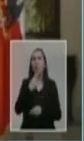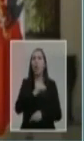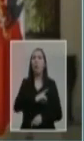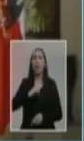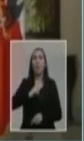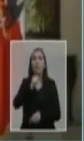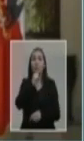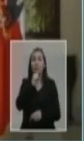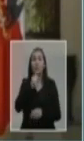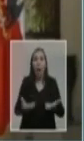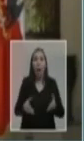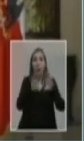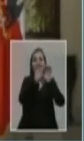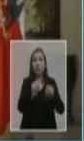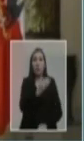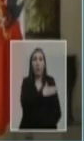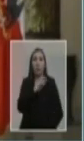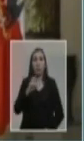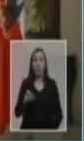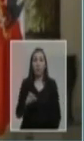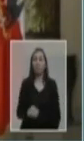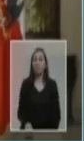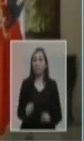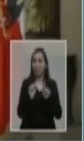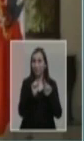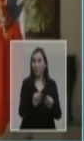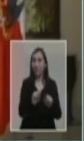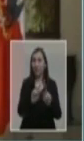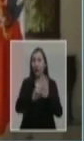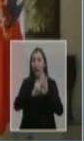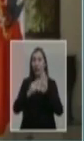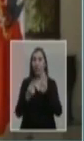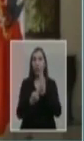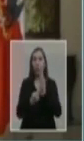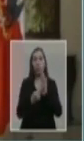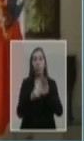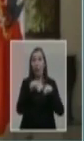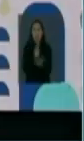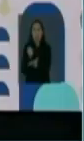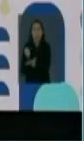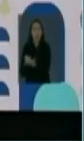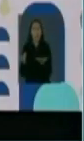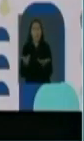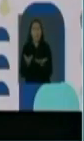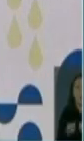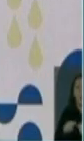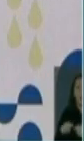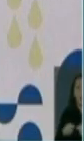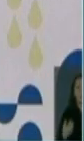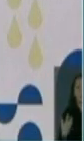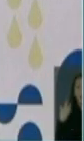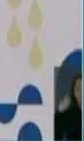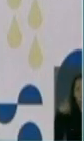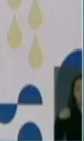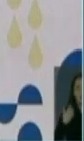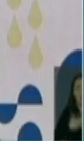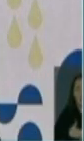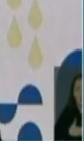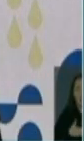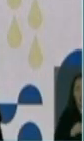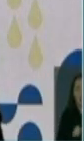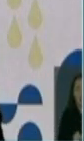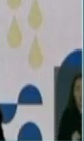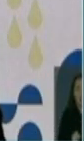también no estaría un poco cuestionada, porque incrementaría los sobrecostos laborales e informalidad y la generación de